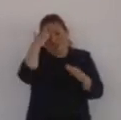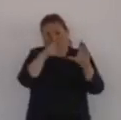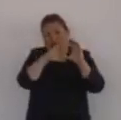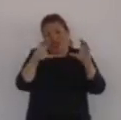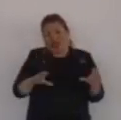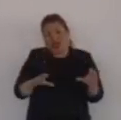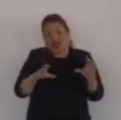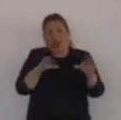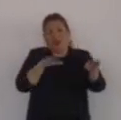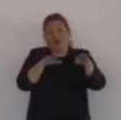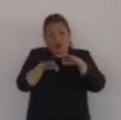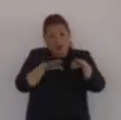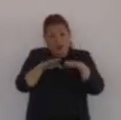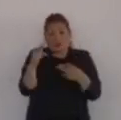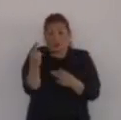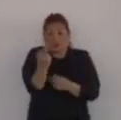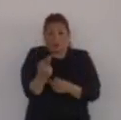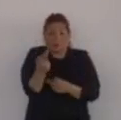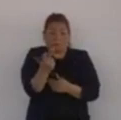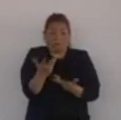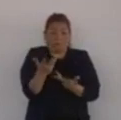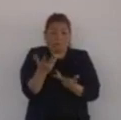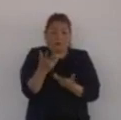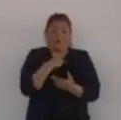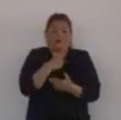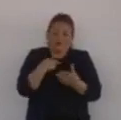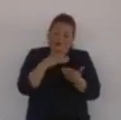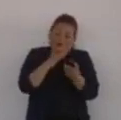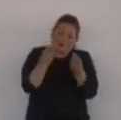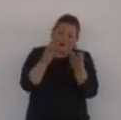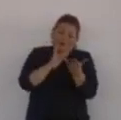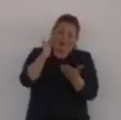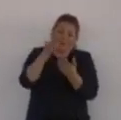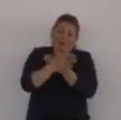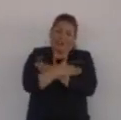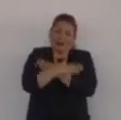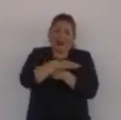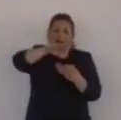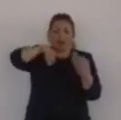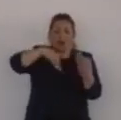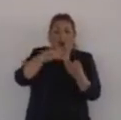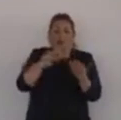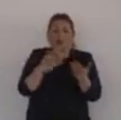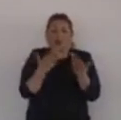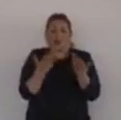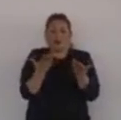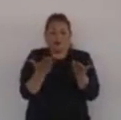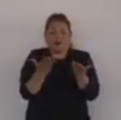reconocimiento al trabajo que han hecho ustedes por nuestro país. Muchas gracias a todos y a todas.